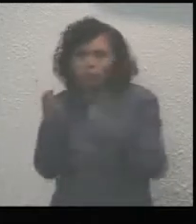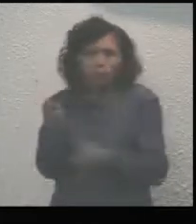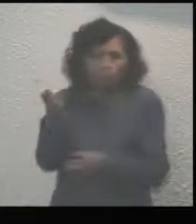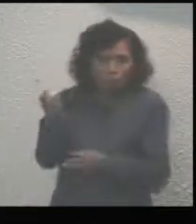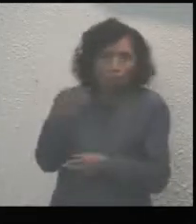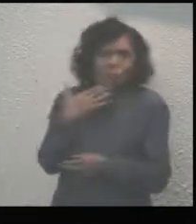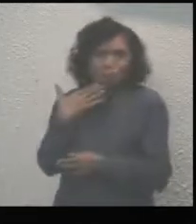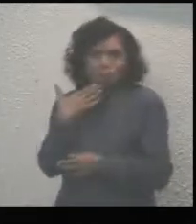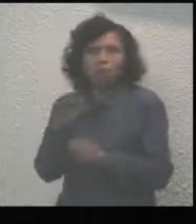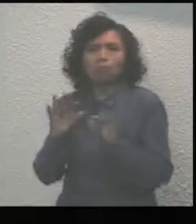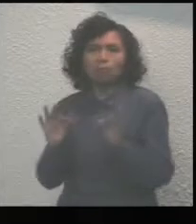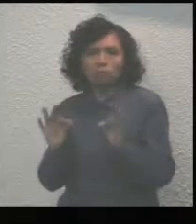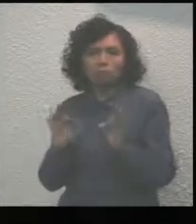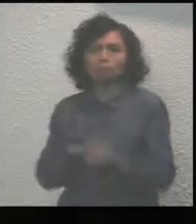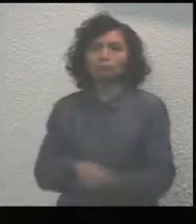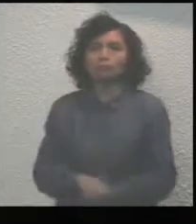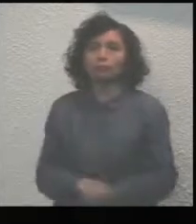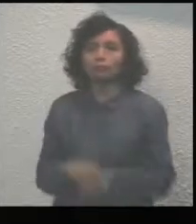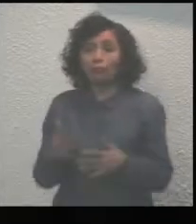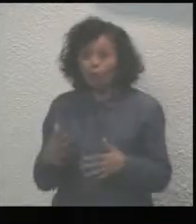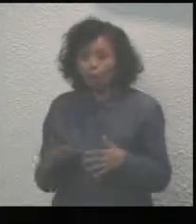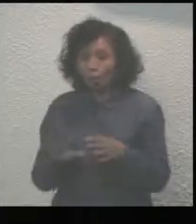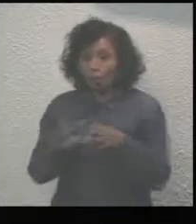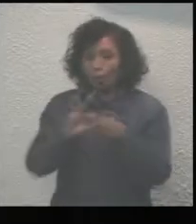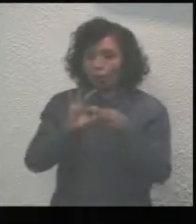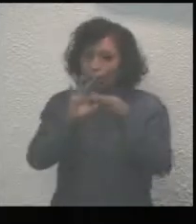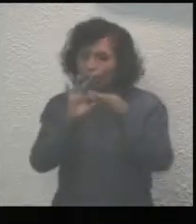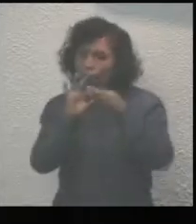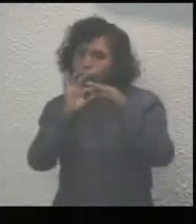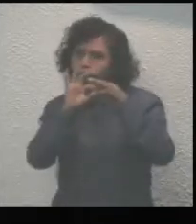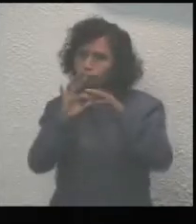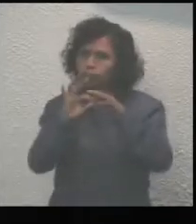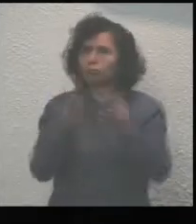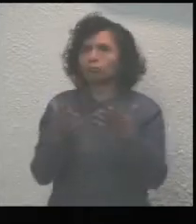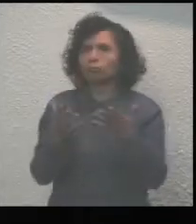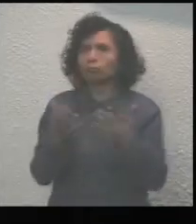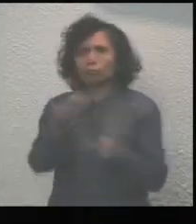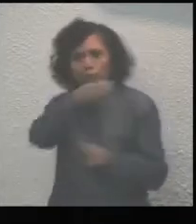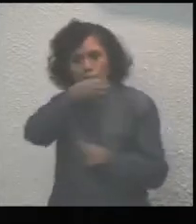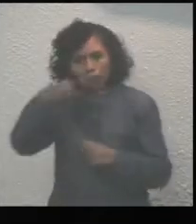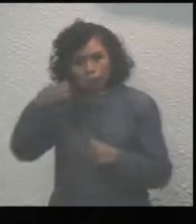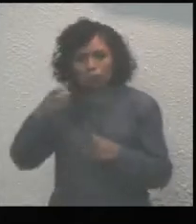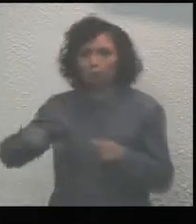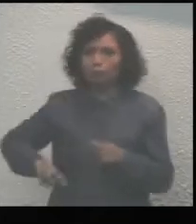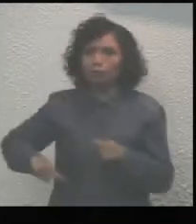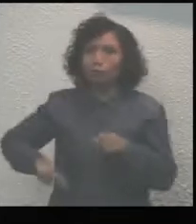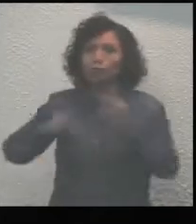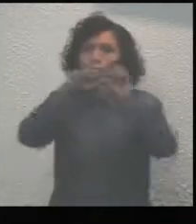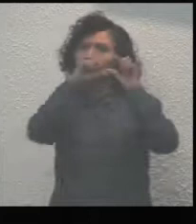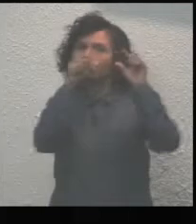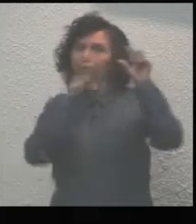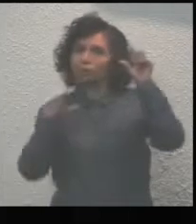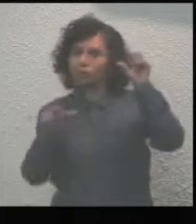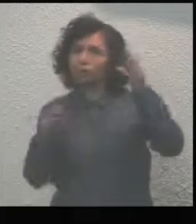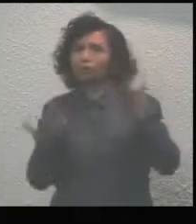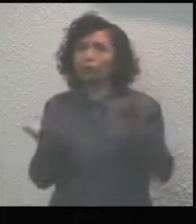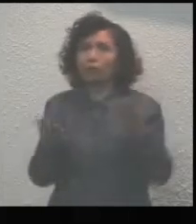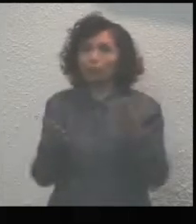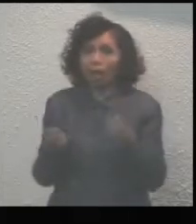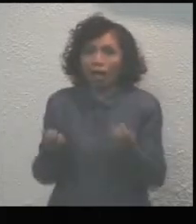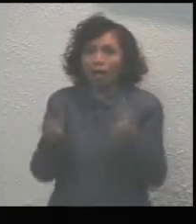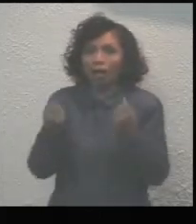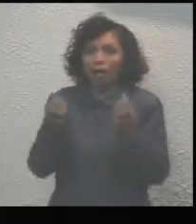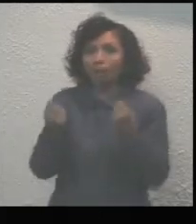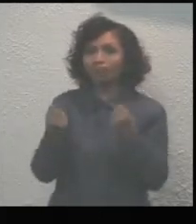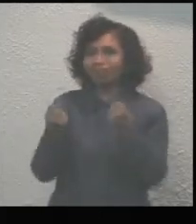administración. La coordinación con el Gobierno de México y los sectores sociales y productivos para afrontar la